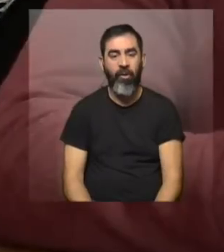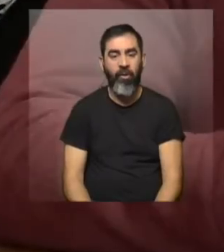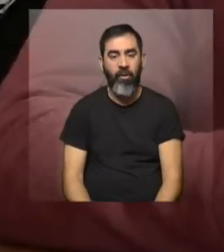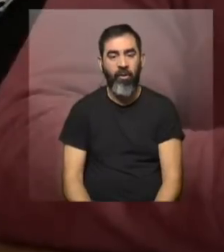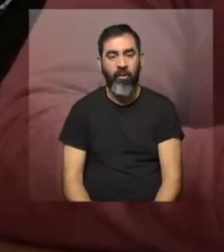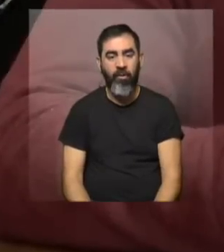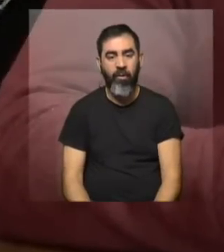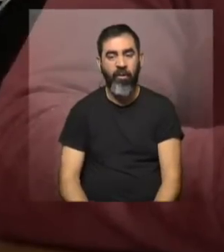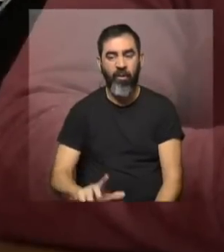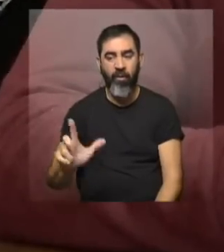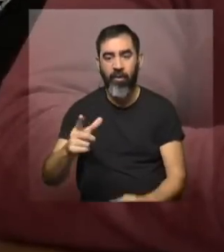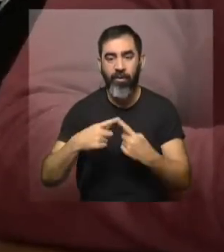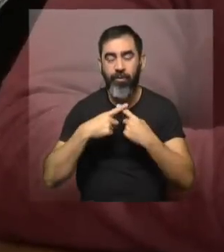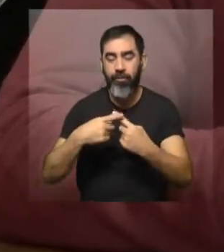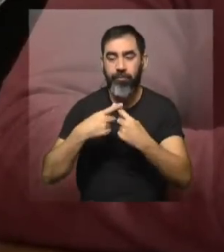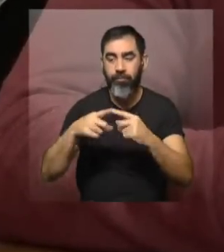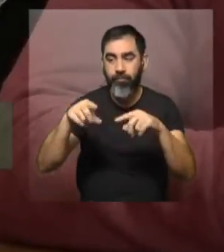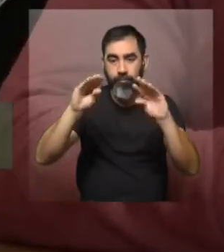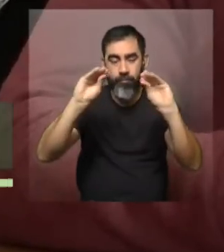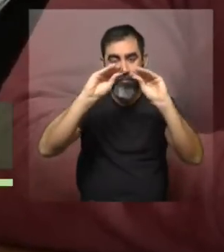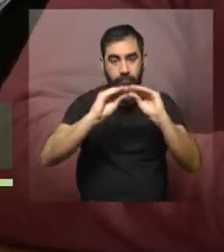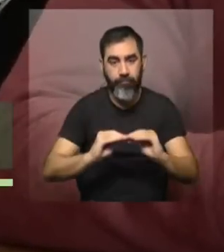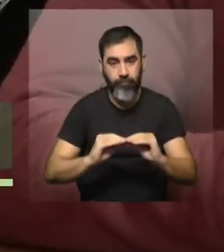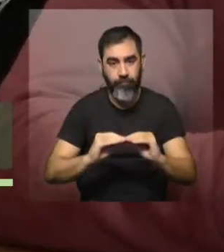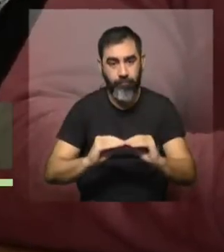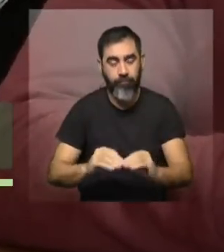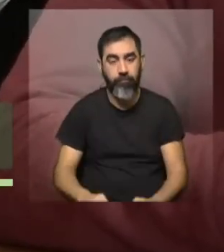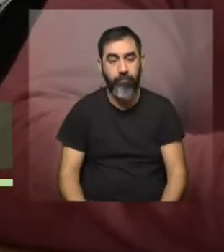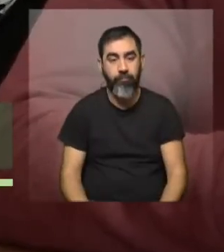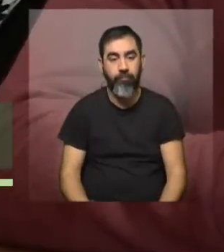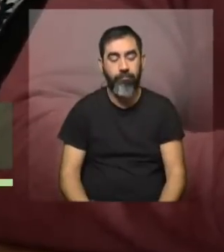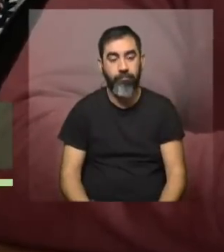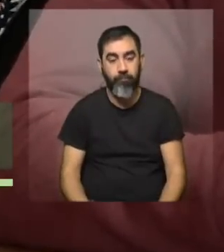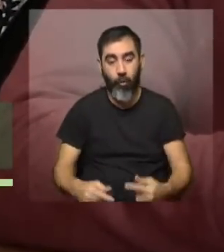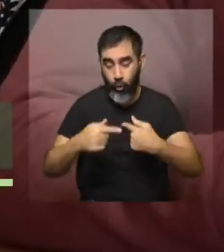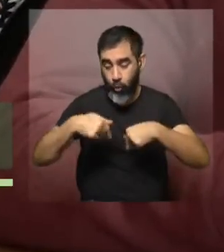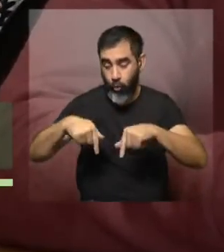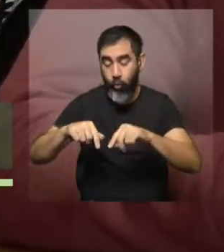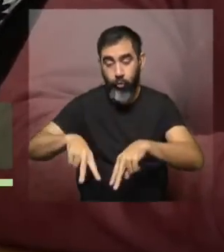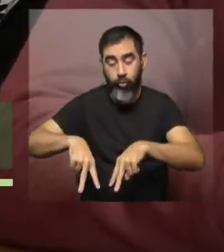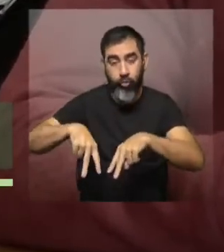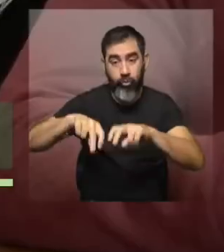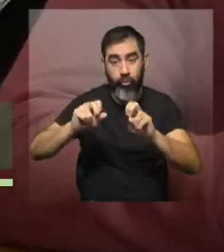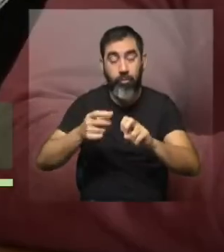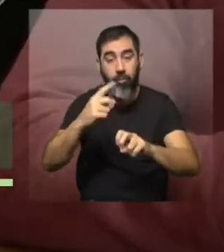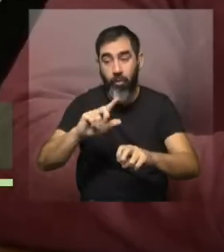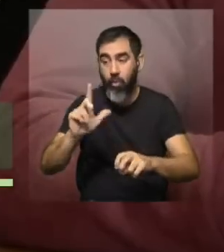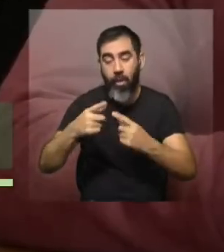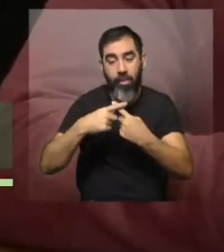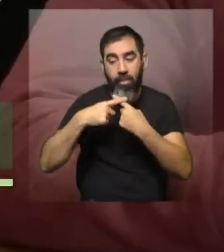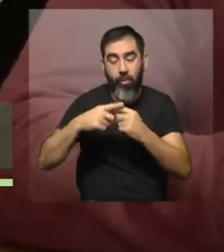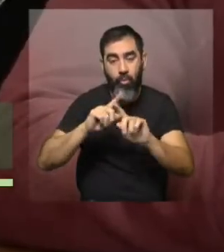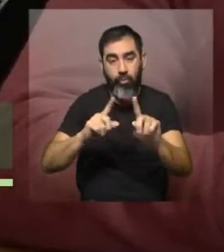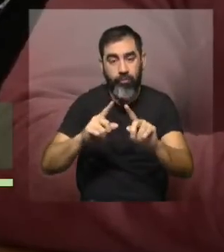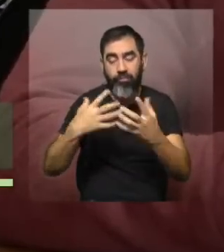no hay un debate de esta rendición de cuentas estamos nosotros haciendo el análisis pero no hay un debate